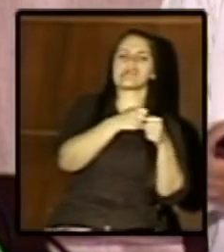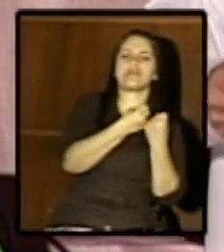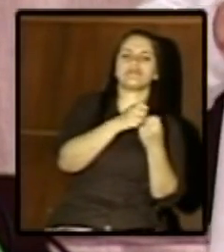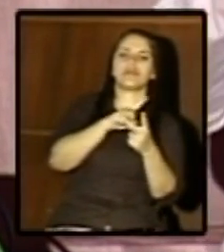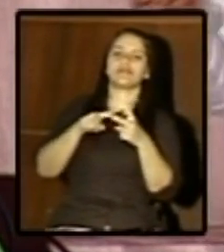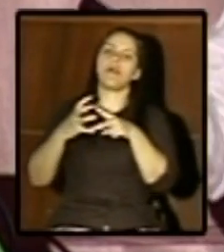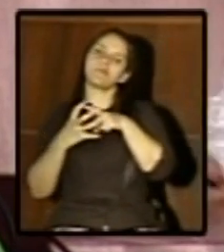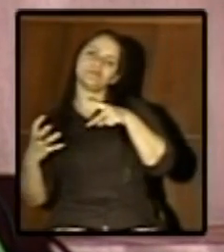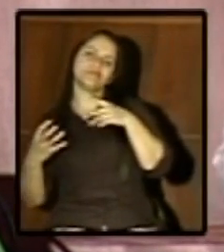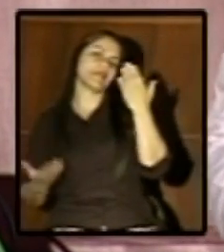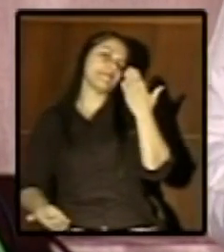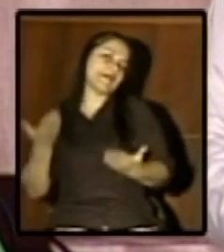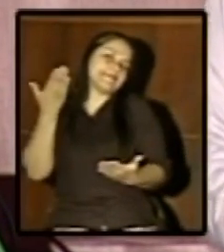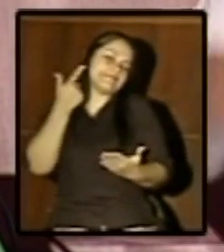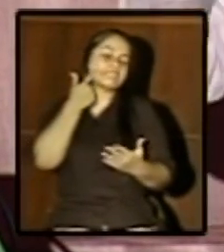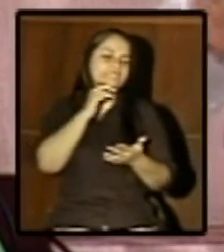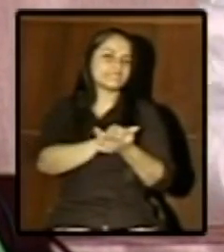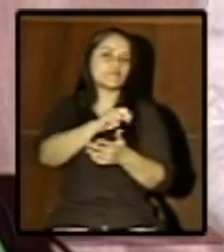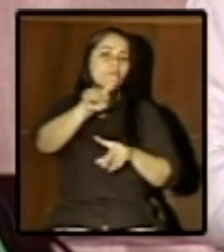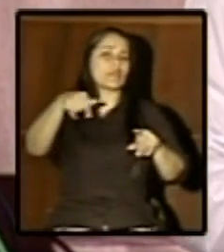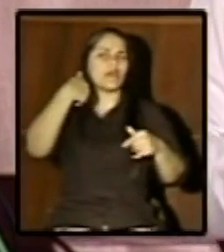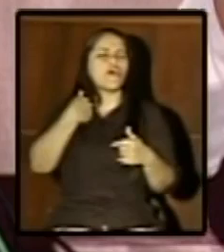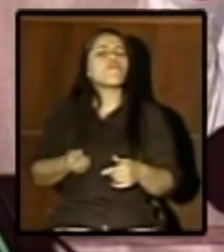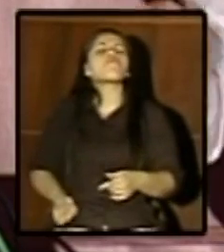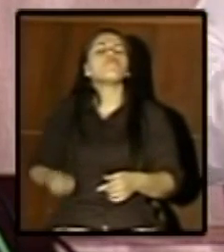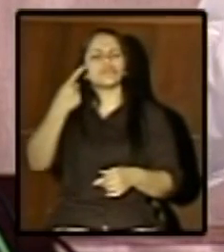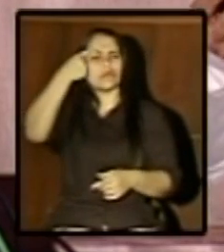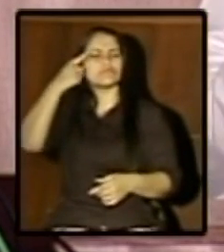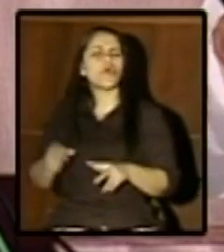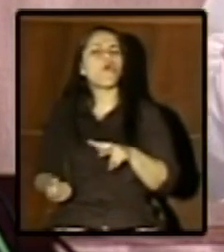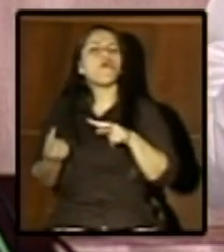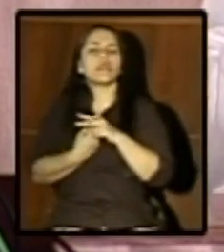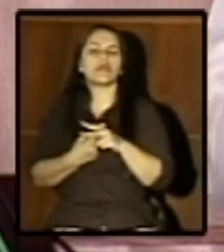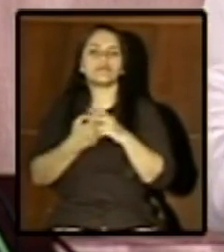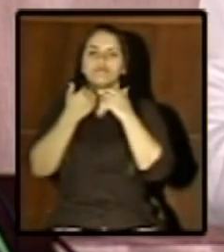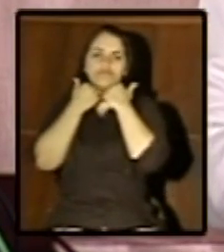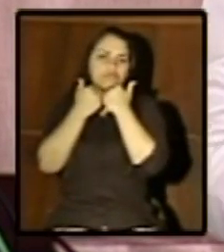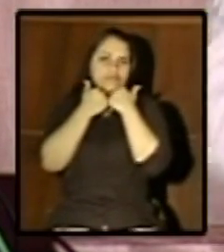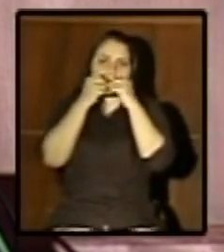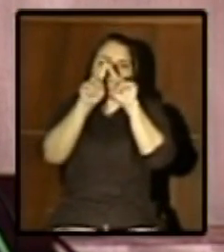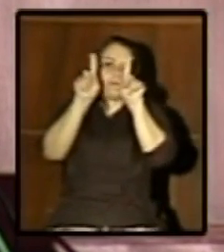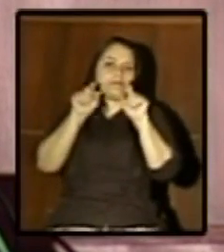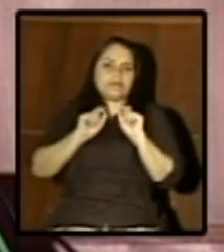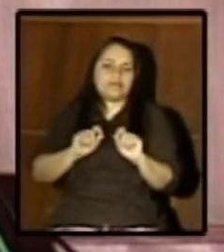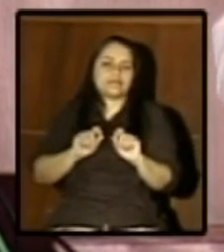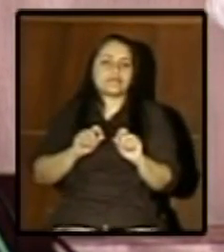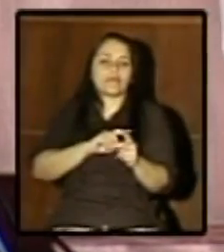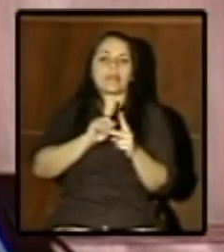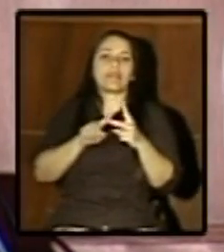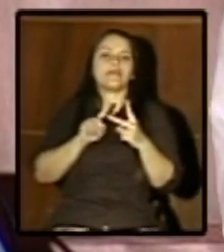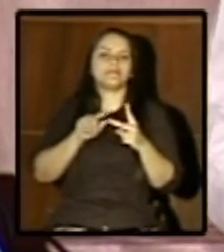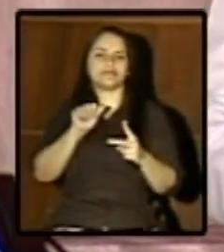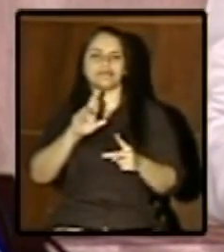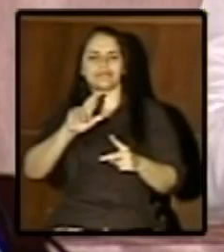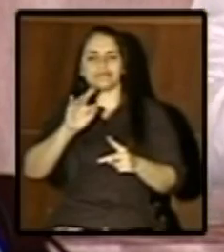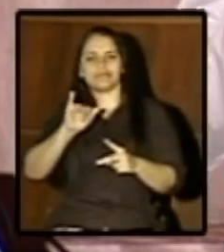a la osteoartrosis, a lo que estábamos mencionando, a la degeneración del cartílago, que ni sabemos por qué se da, que hay factores de